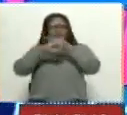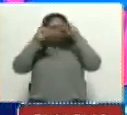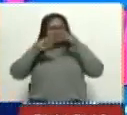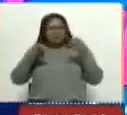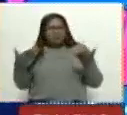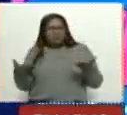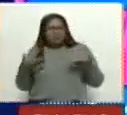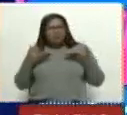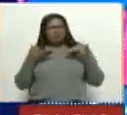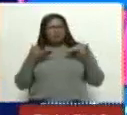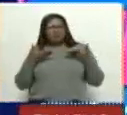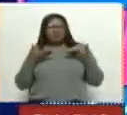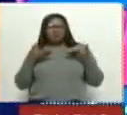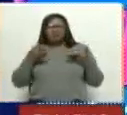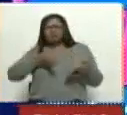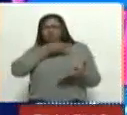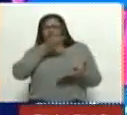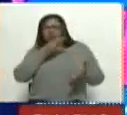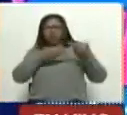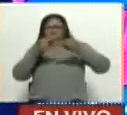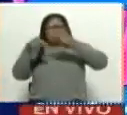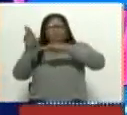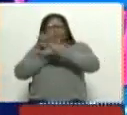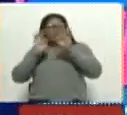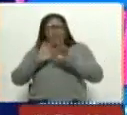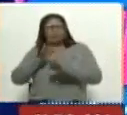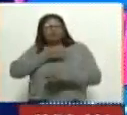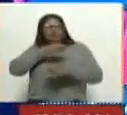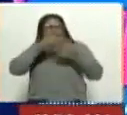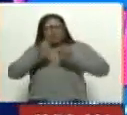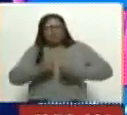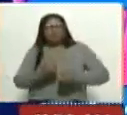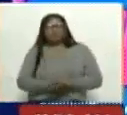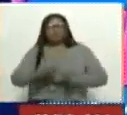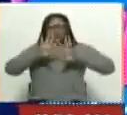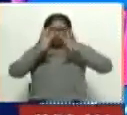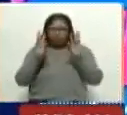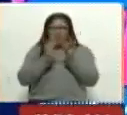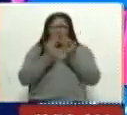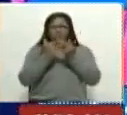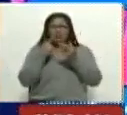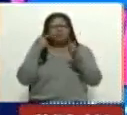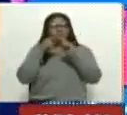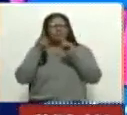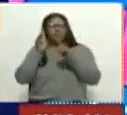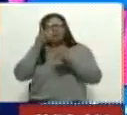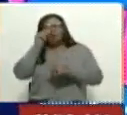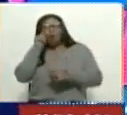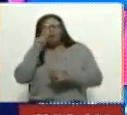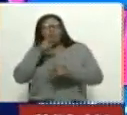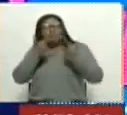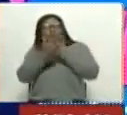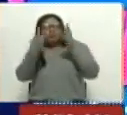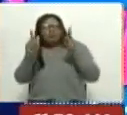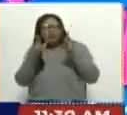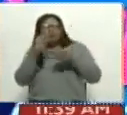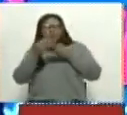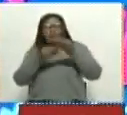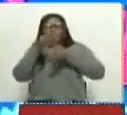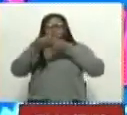es la construcción del socialismo es la resolución de la incógnita del hombre en libertad como